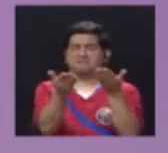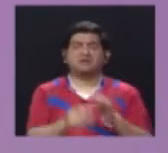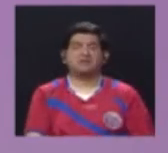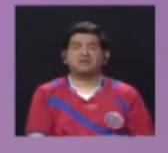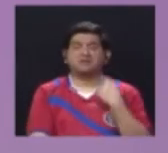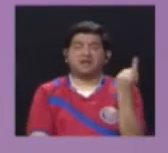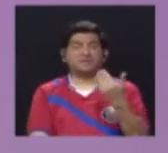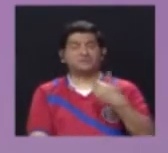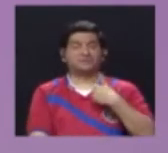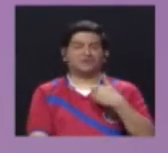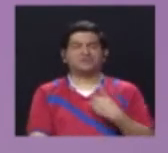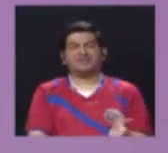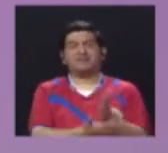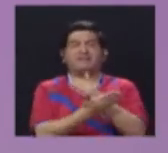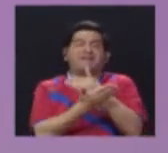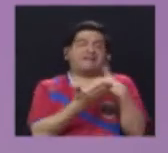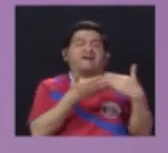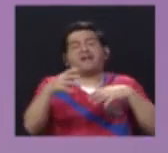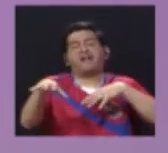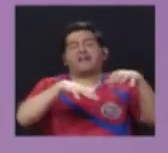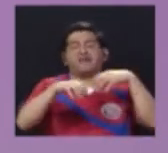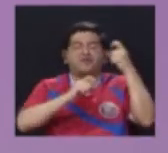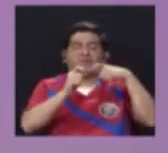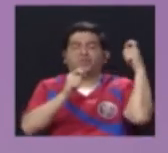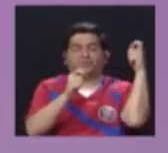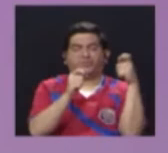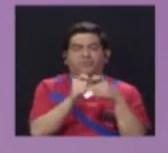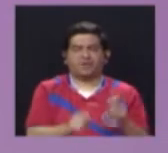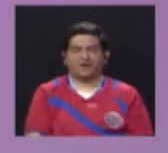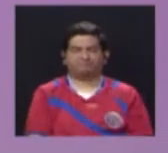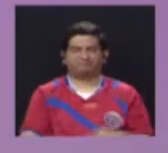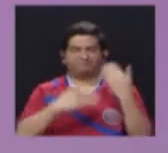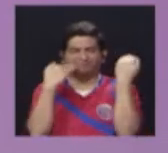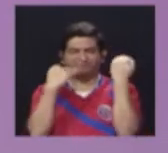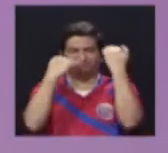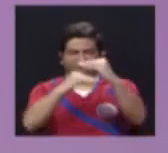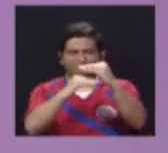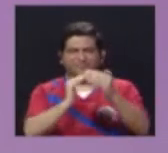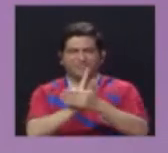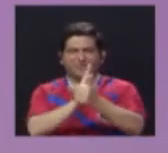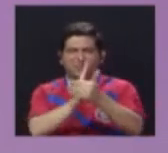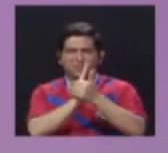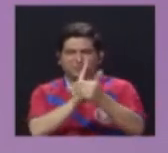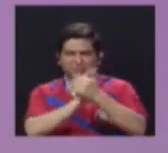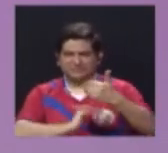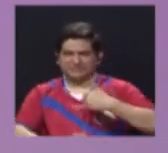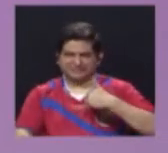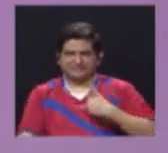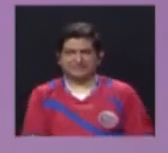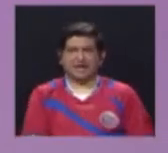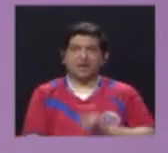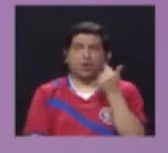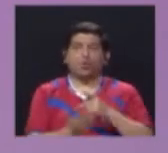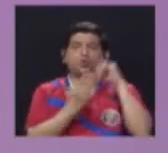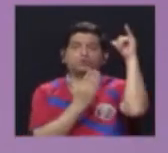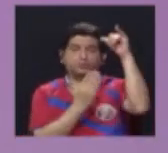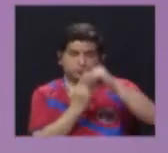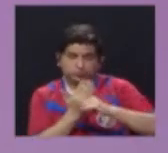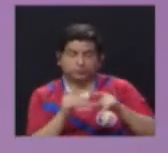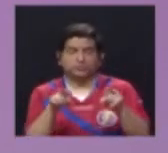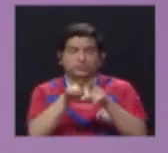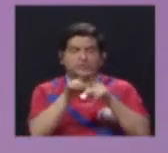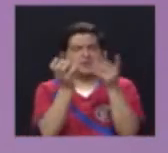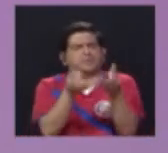solamente tienen algunas acciones concretas lo que limita más su potencialidad por lo que es otro proyecto